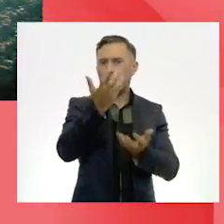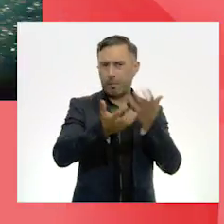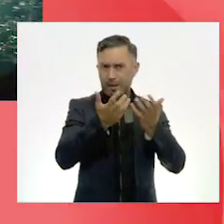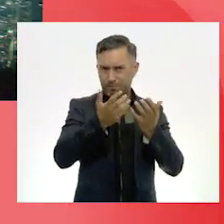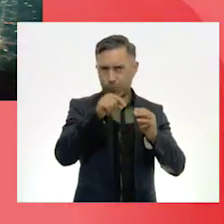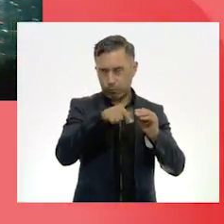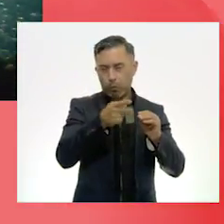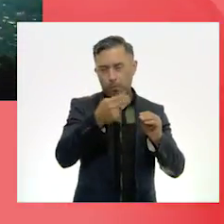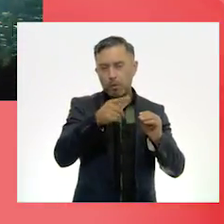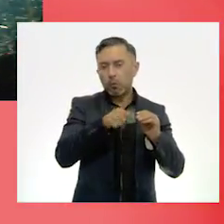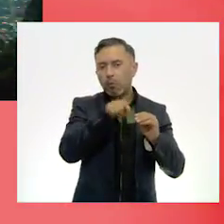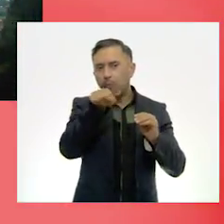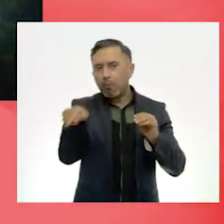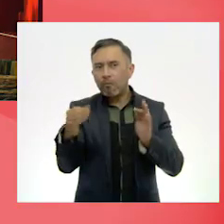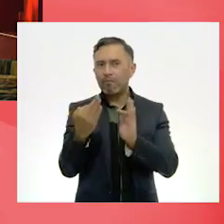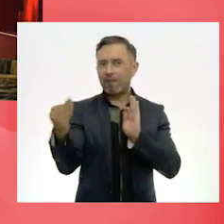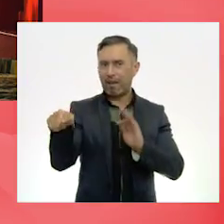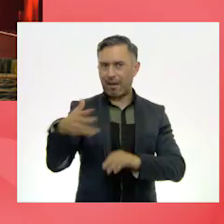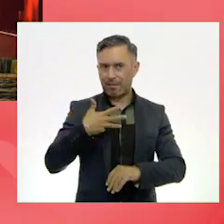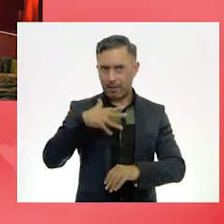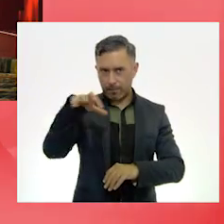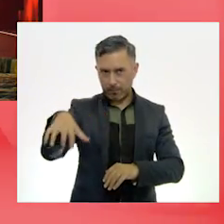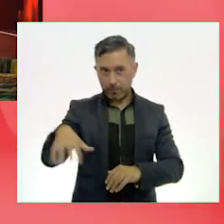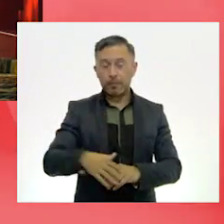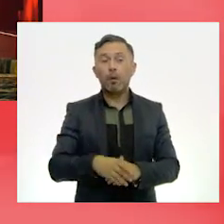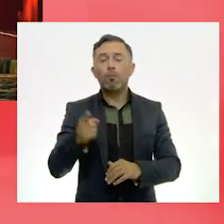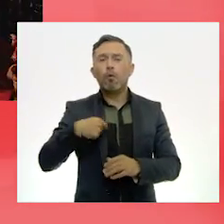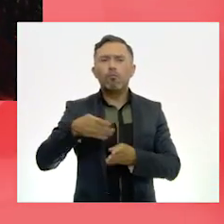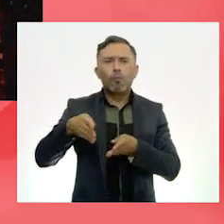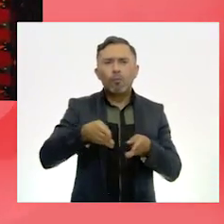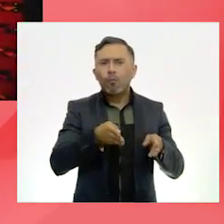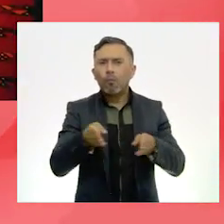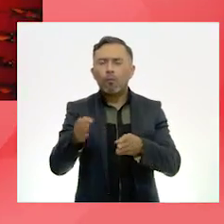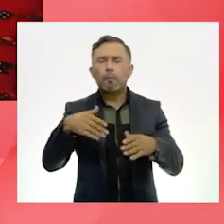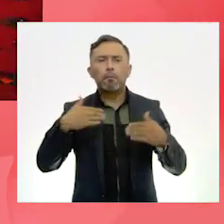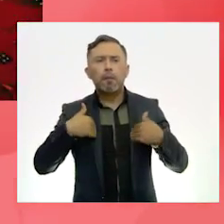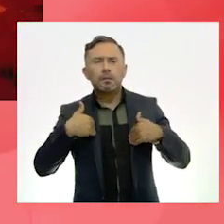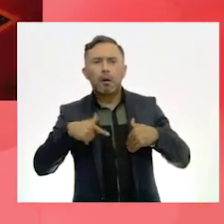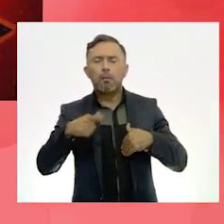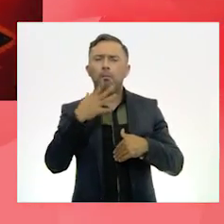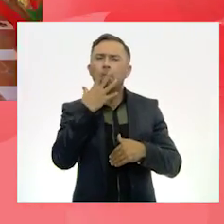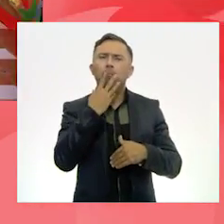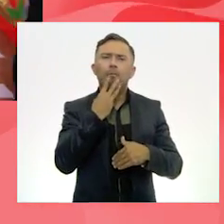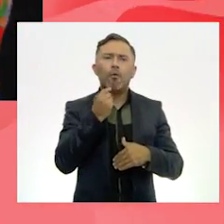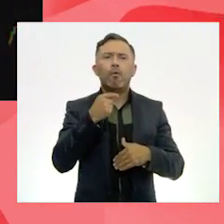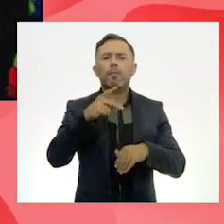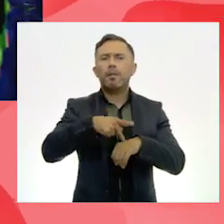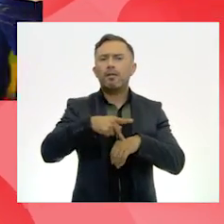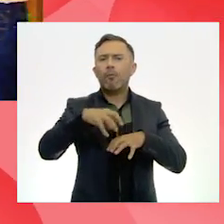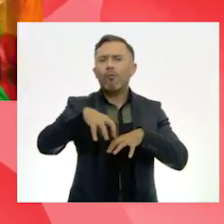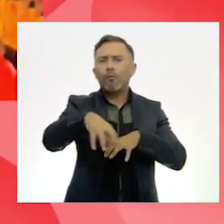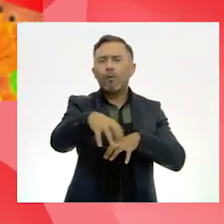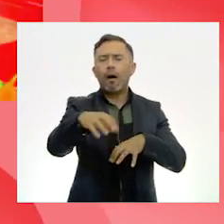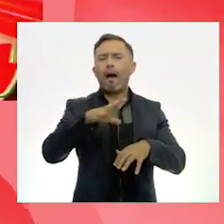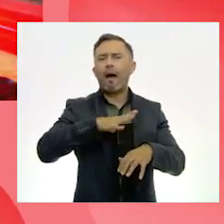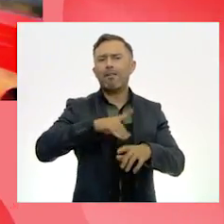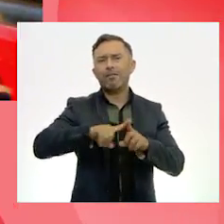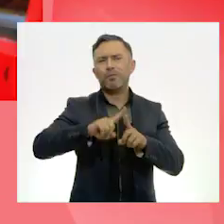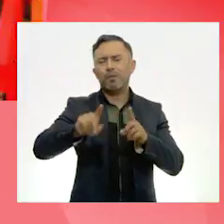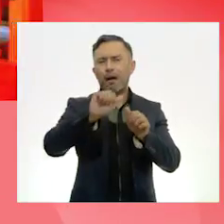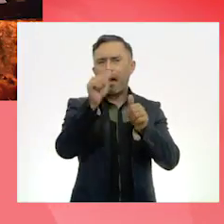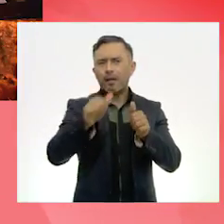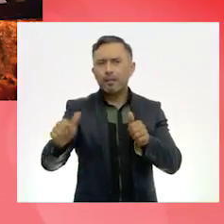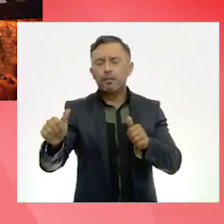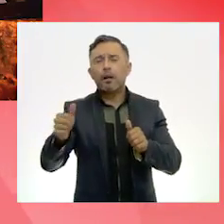Pasear por Tepoztlán es una delicia. Sus calles empedradas están llenas de artesanías. Sus nieves son